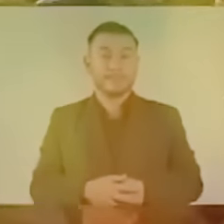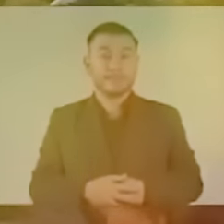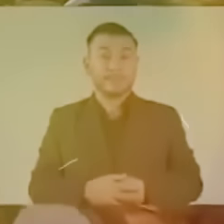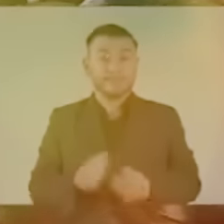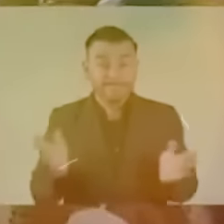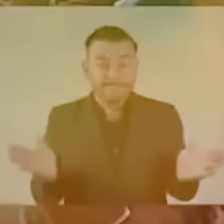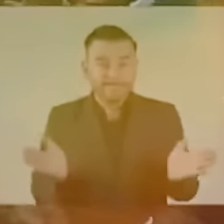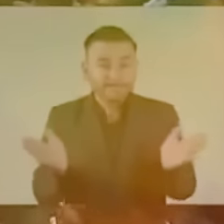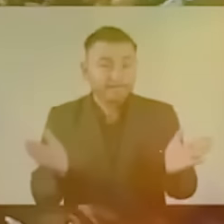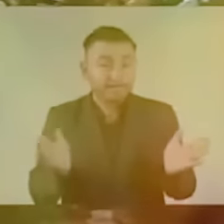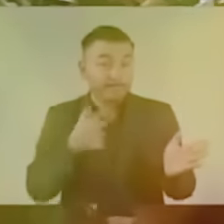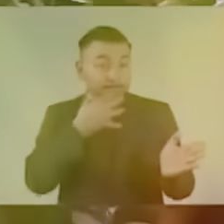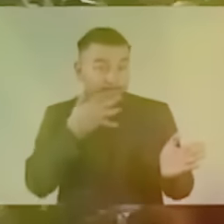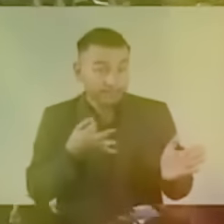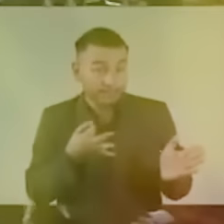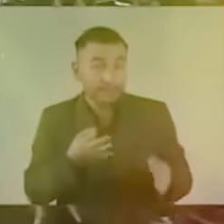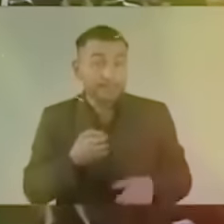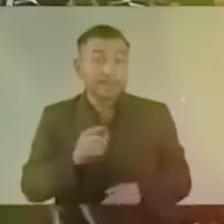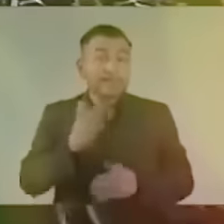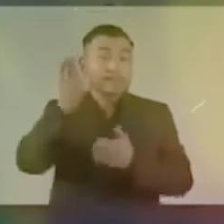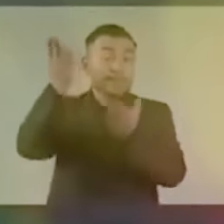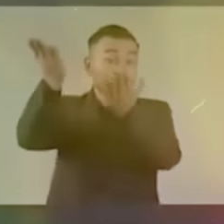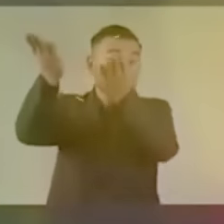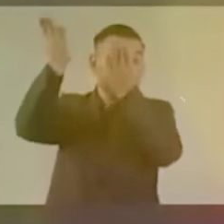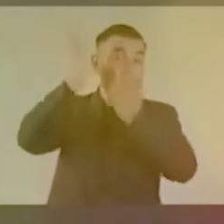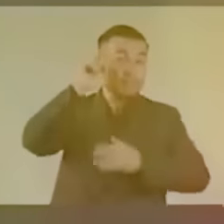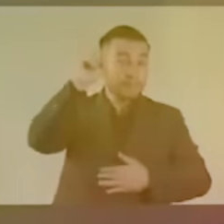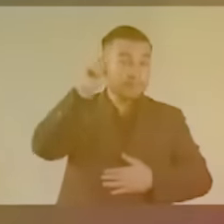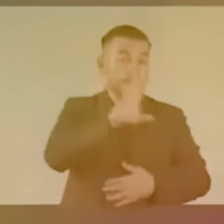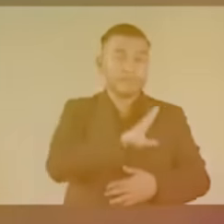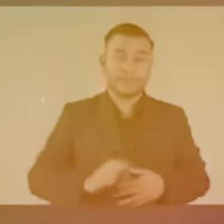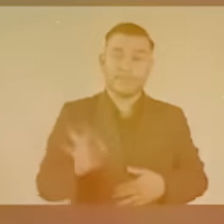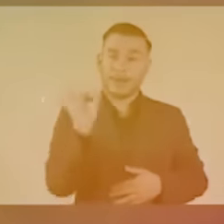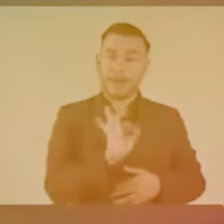¿Estamos dispuestos a, con la ayuda de Dios, tener el Salvador que soñamos?